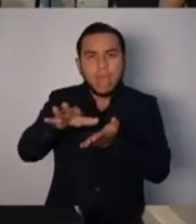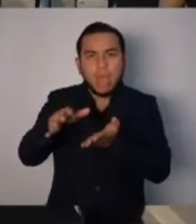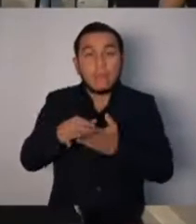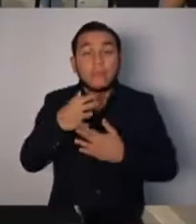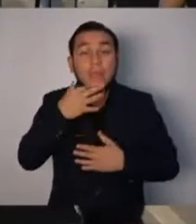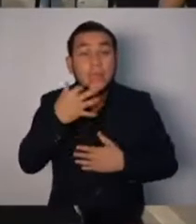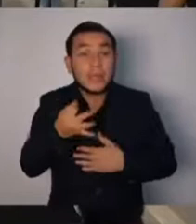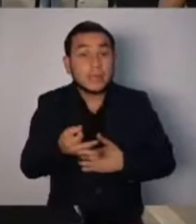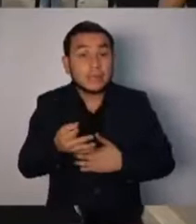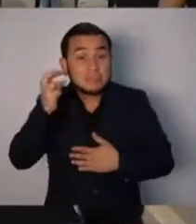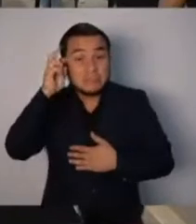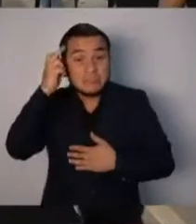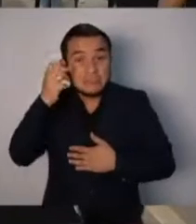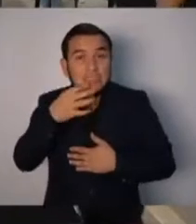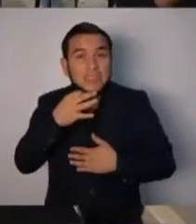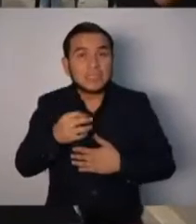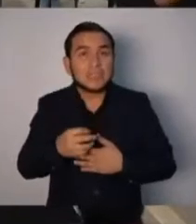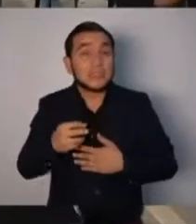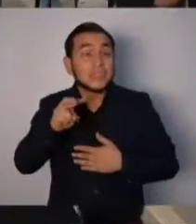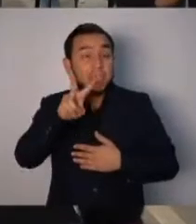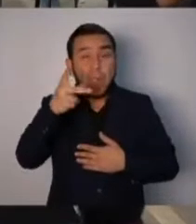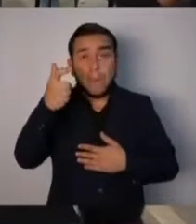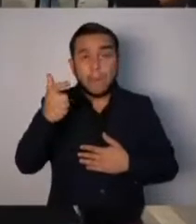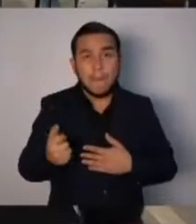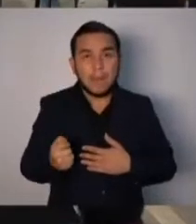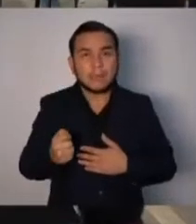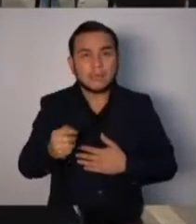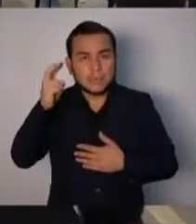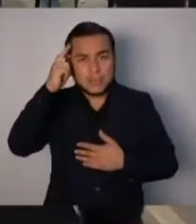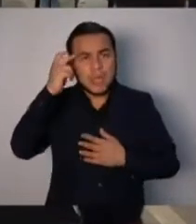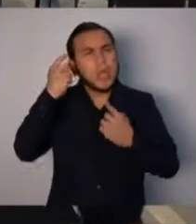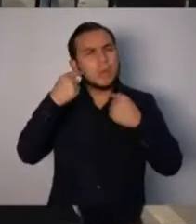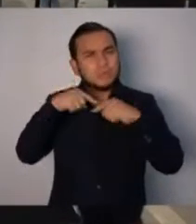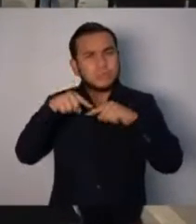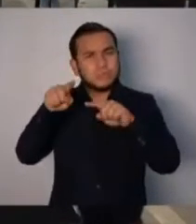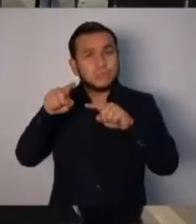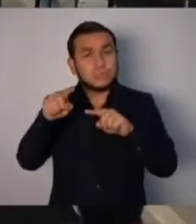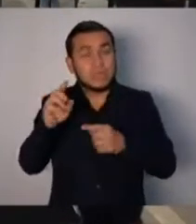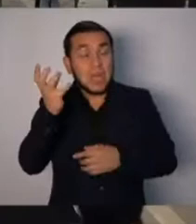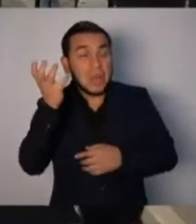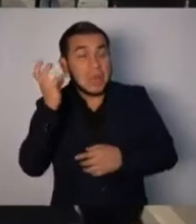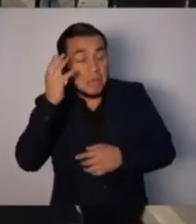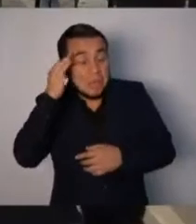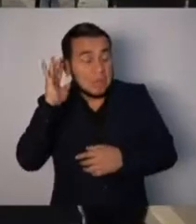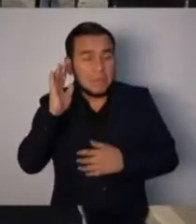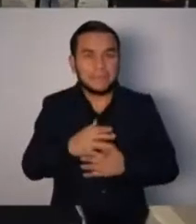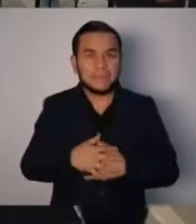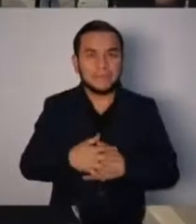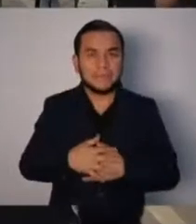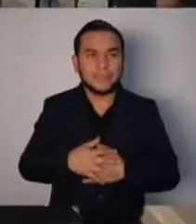se podría en la mesa tenía como dos meses la manzana y seguía rojita over de nuevo con el color era la expresión